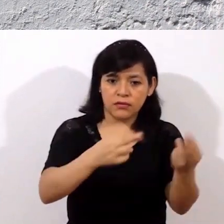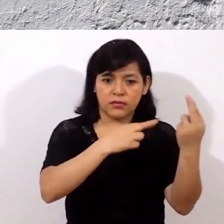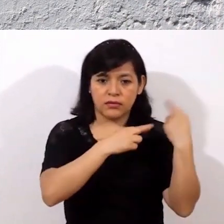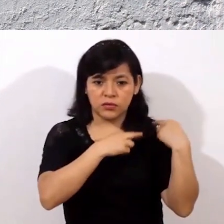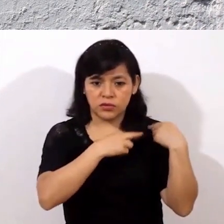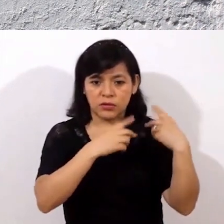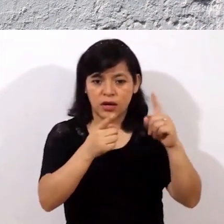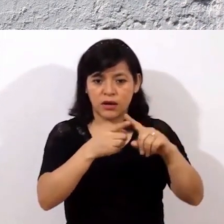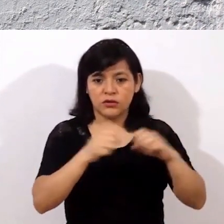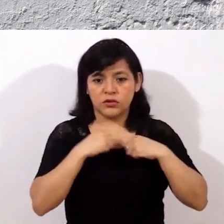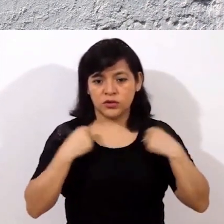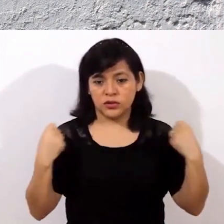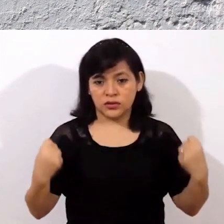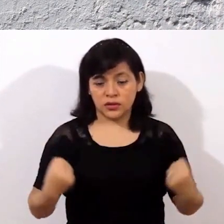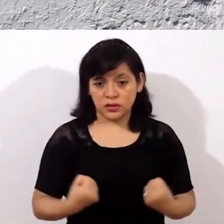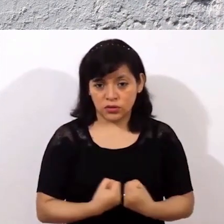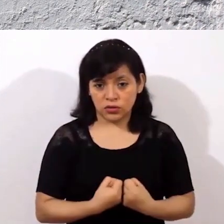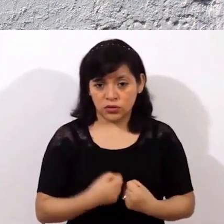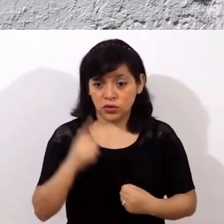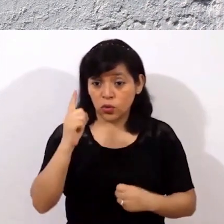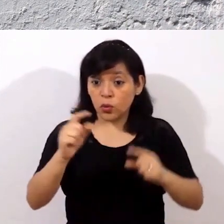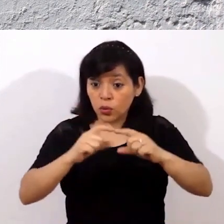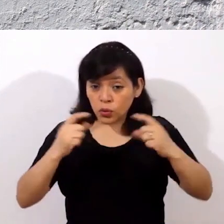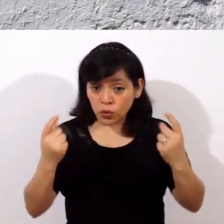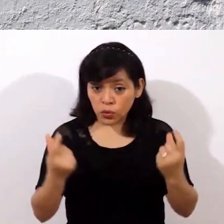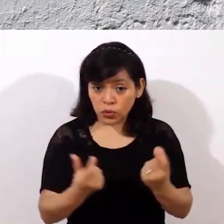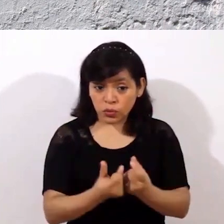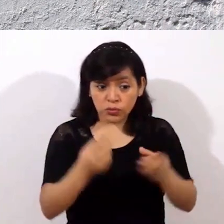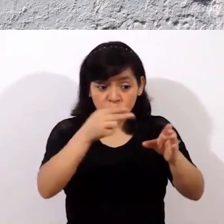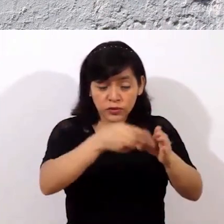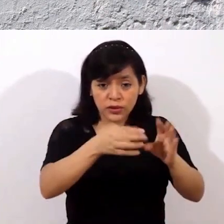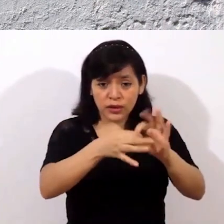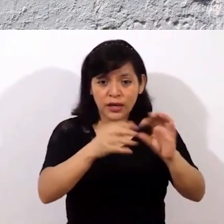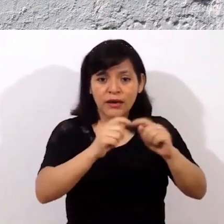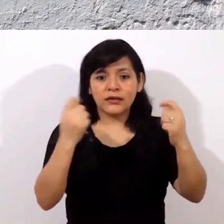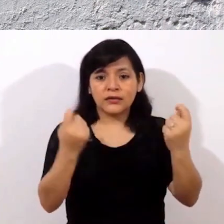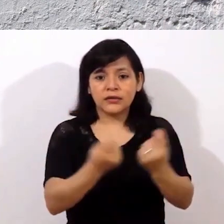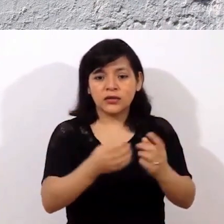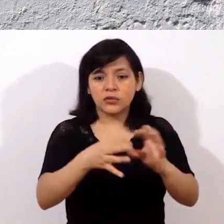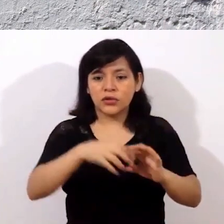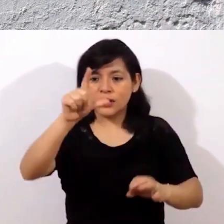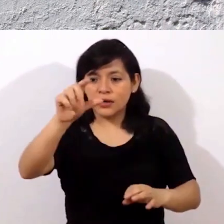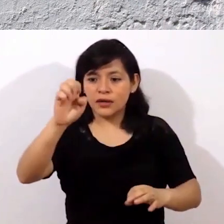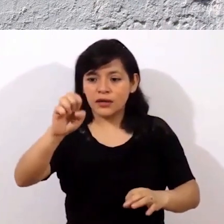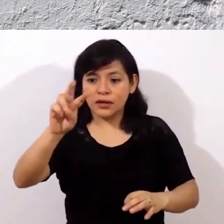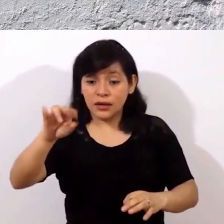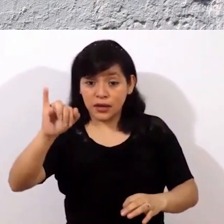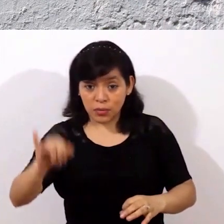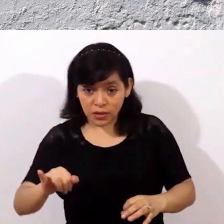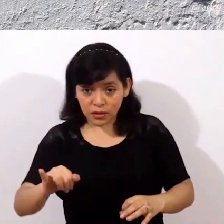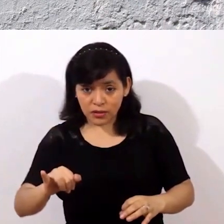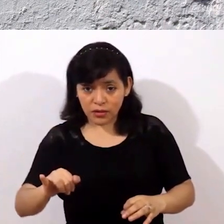a los sacerdotes, un grupo dentro de la tribu de Leví, los cuales se tendrían que encargar de dar